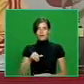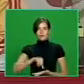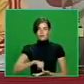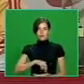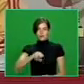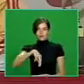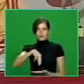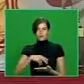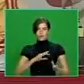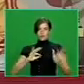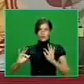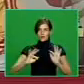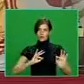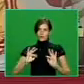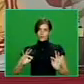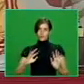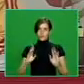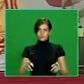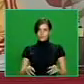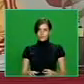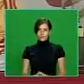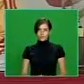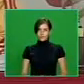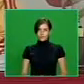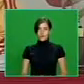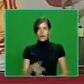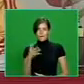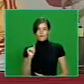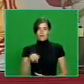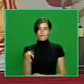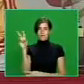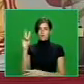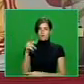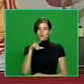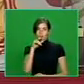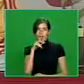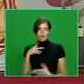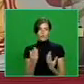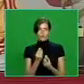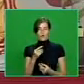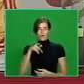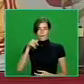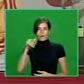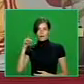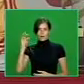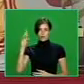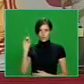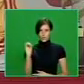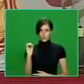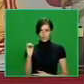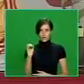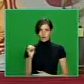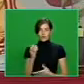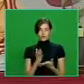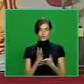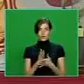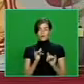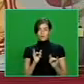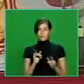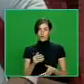Nacional de teatro no existió en Venezuela yo hablaba con Pedro donde tú estudiaste